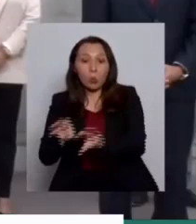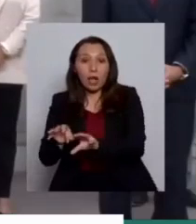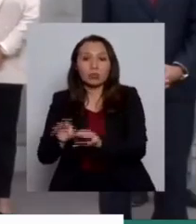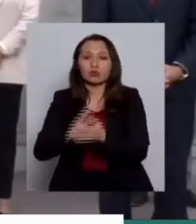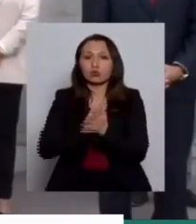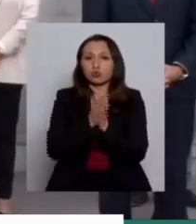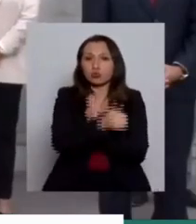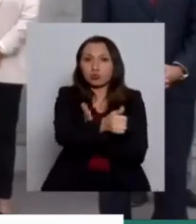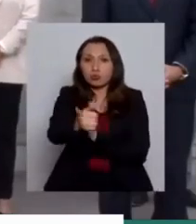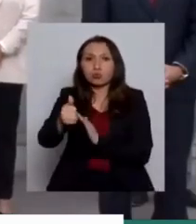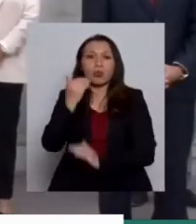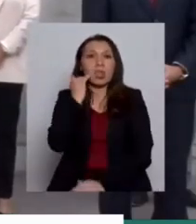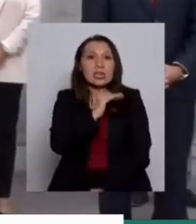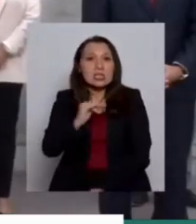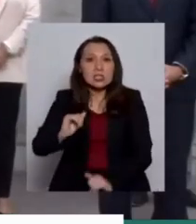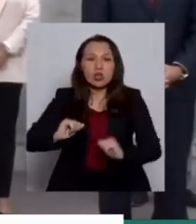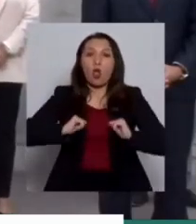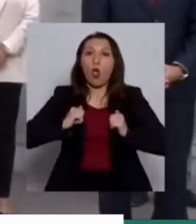poder